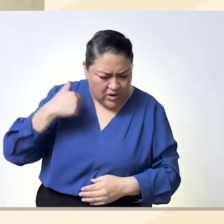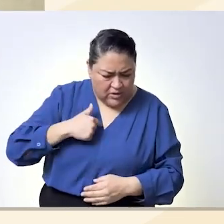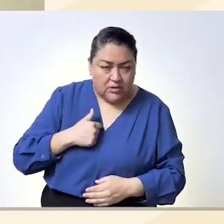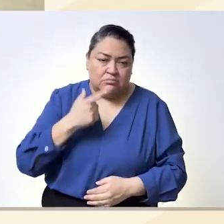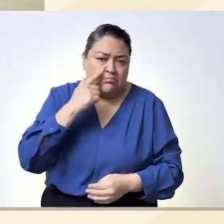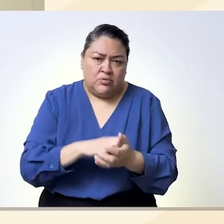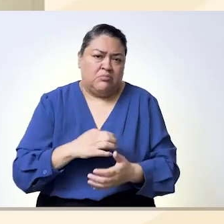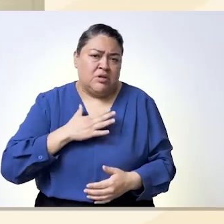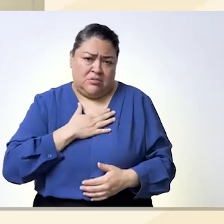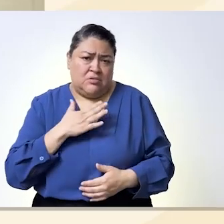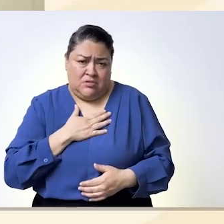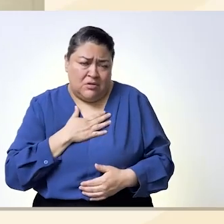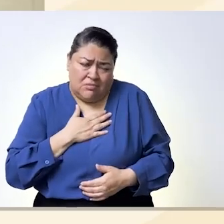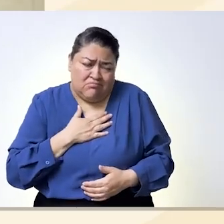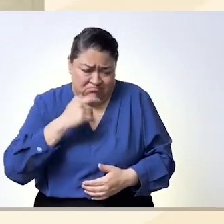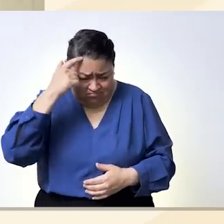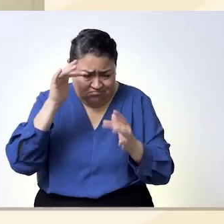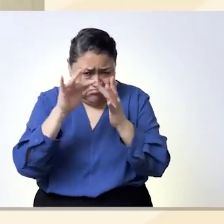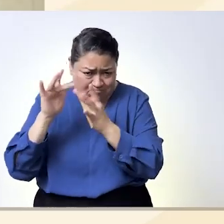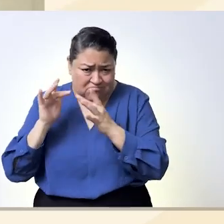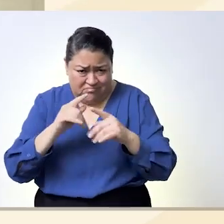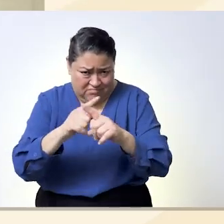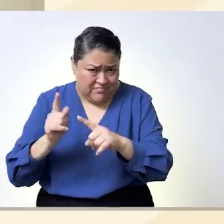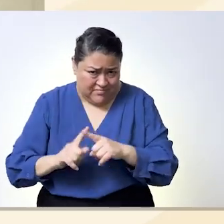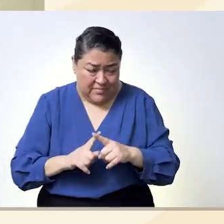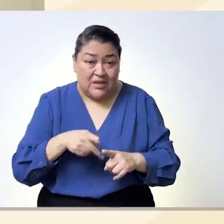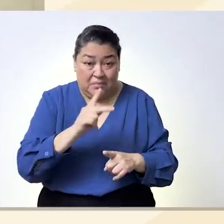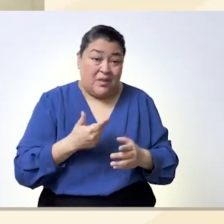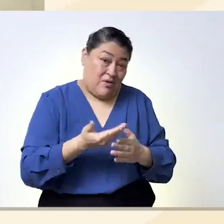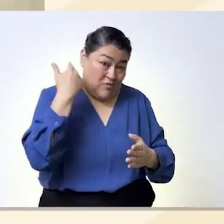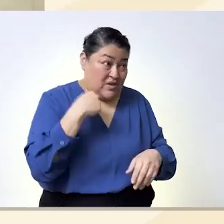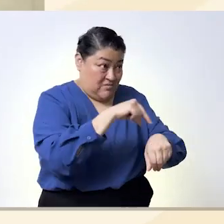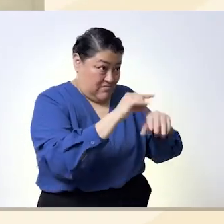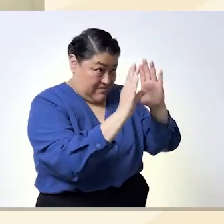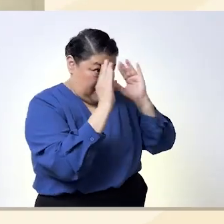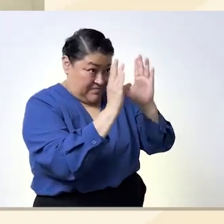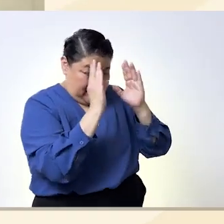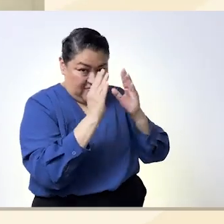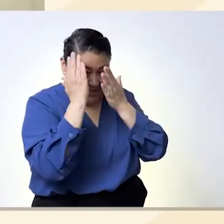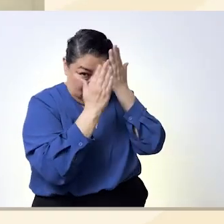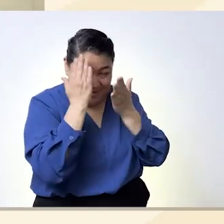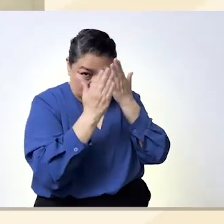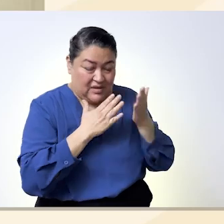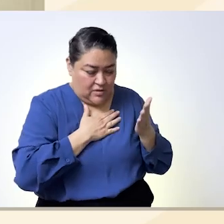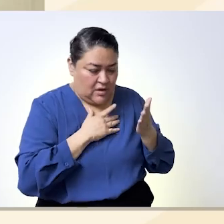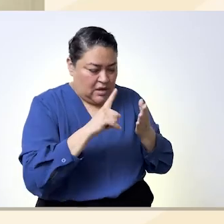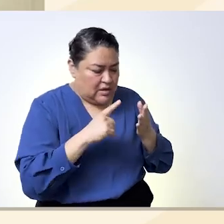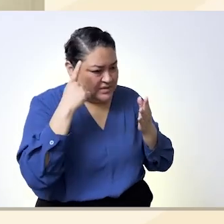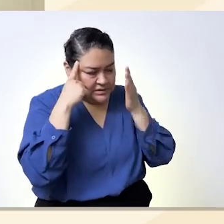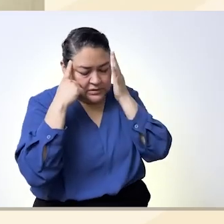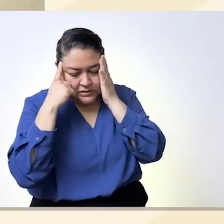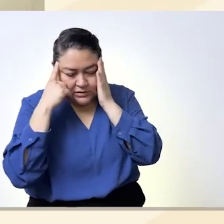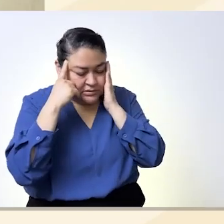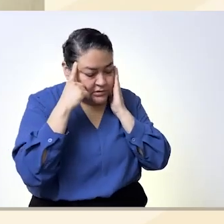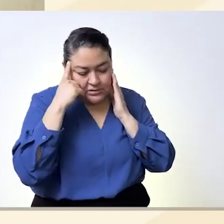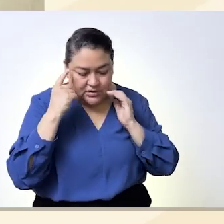soy una persona educada en el modelo médico de salud mental, ¿no? Y creo que tuve que confrontarme con muchas ideas, ¿no? O sea, ¿qué es para mí la expertise,